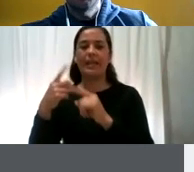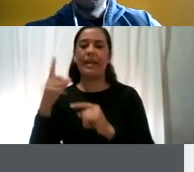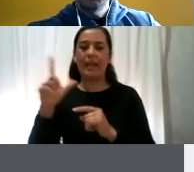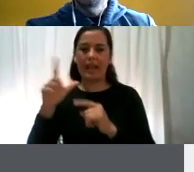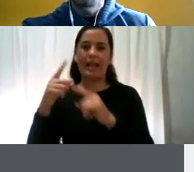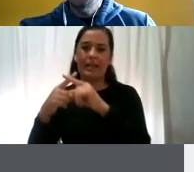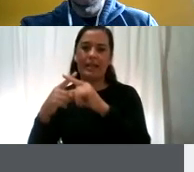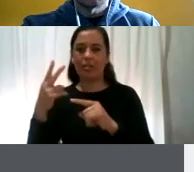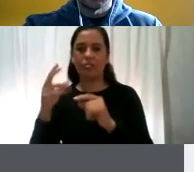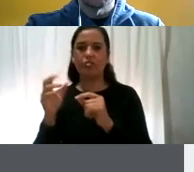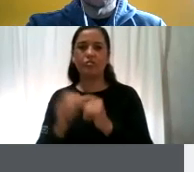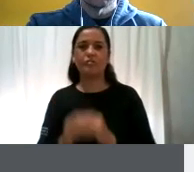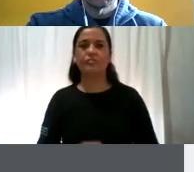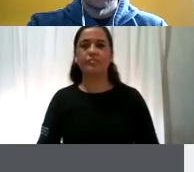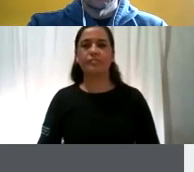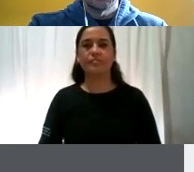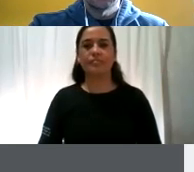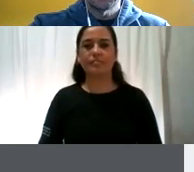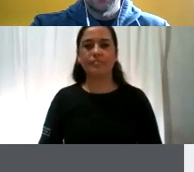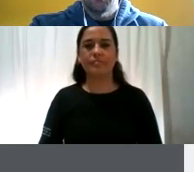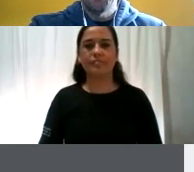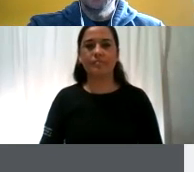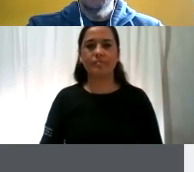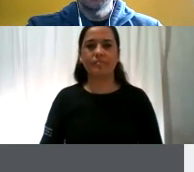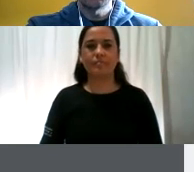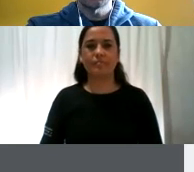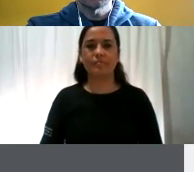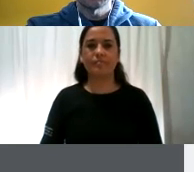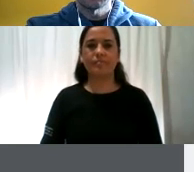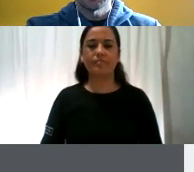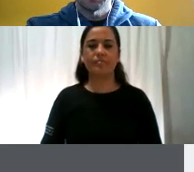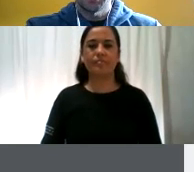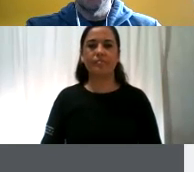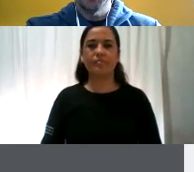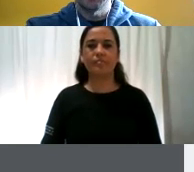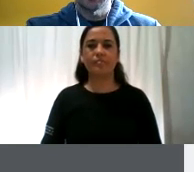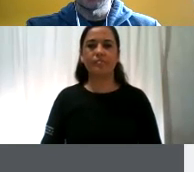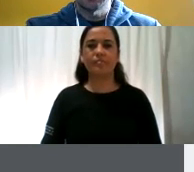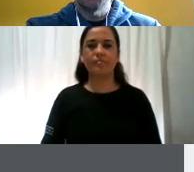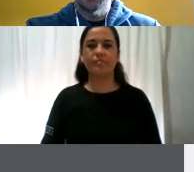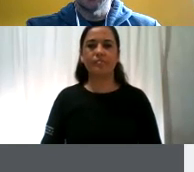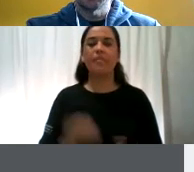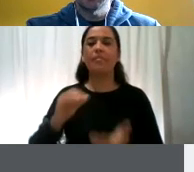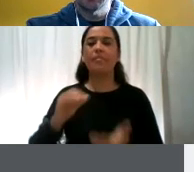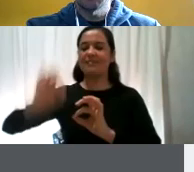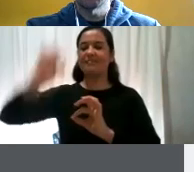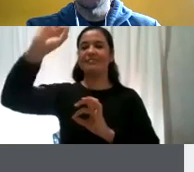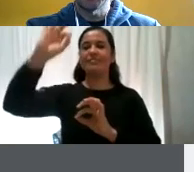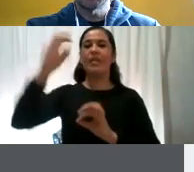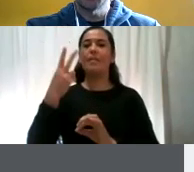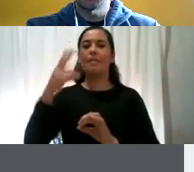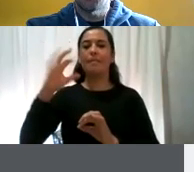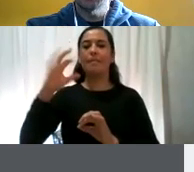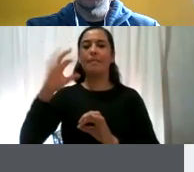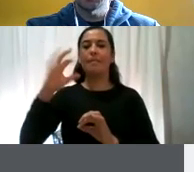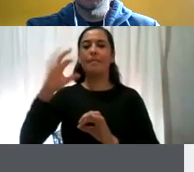lo va a dividir en 4 tramos, ¿sí? O sea, los 20 metros en vez de que se divida en 3 tramos, va a